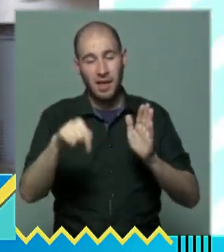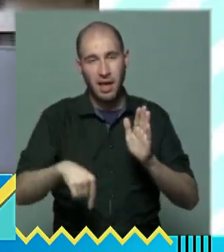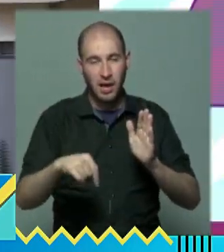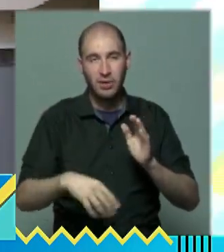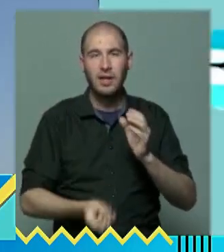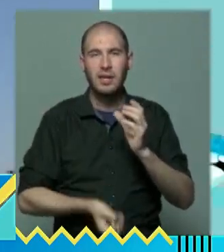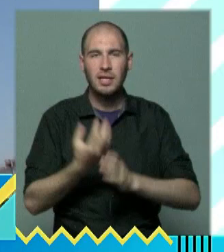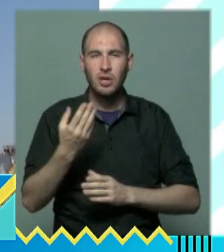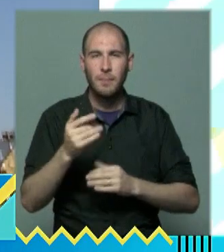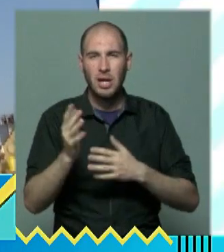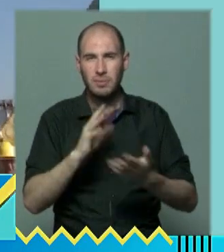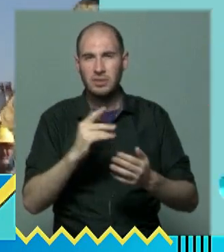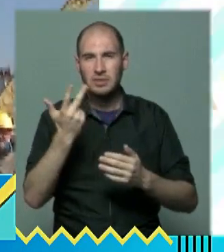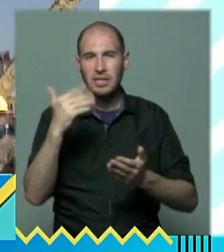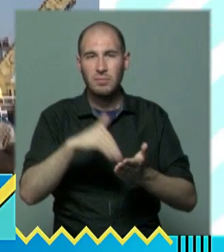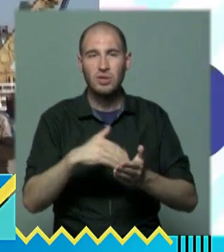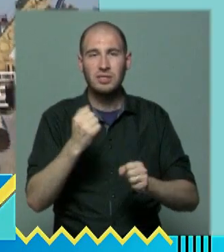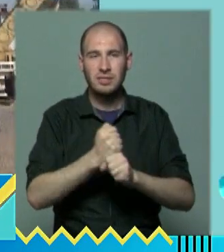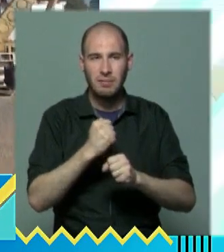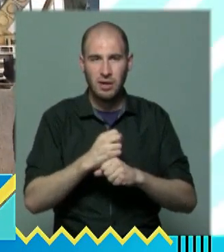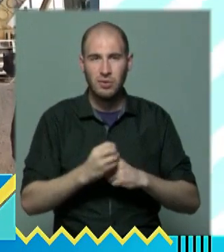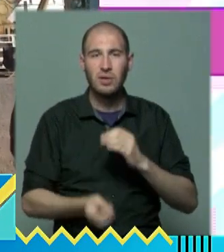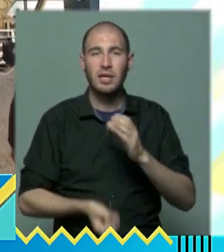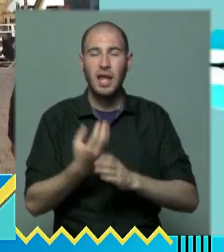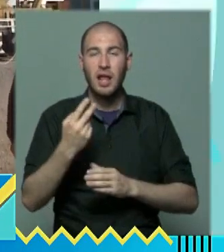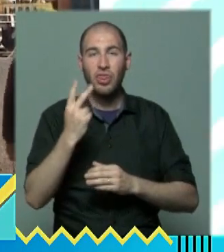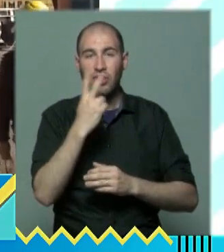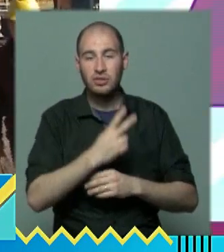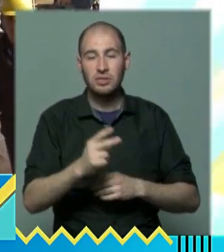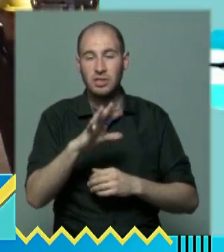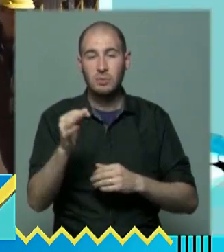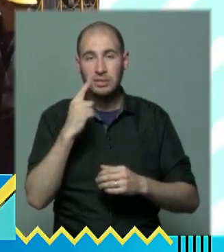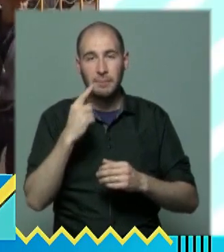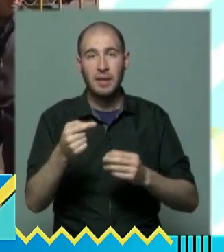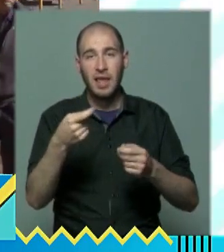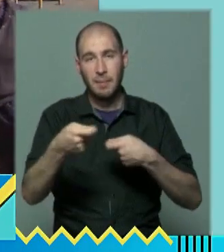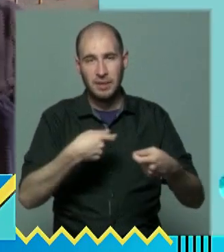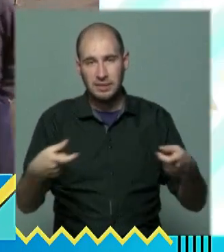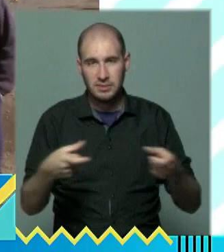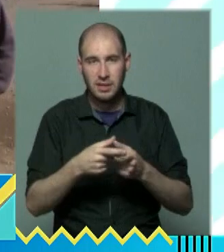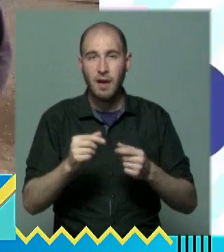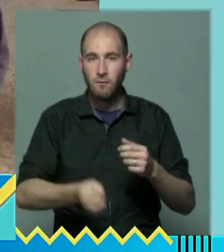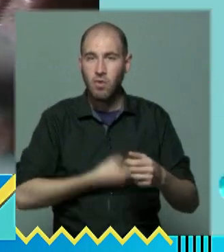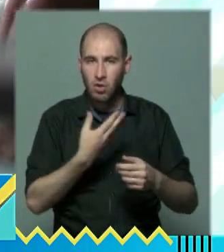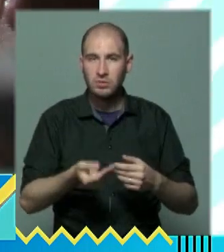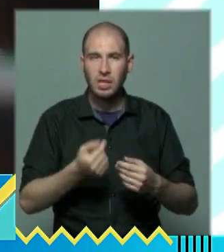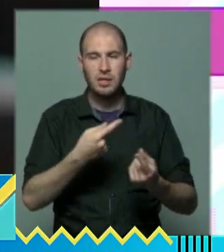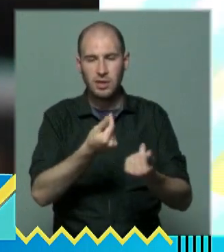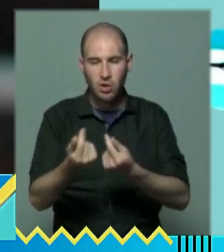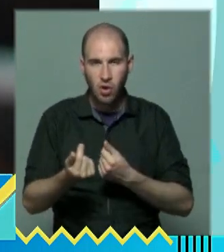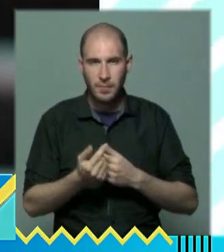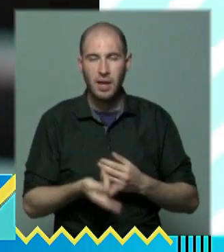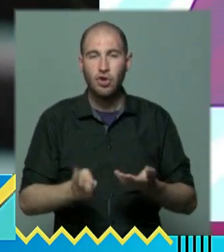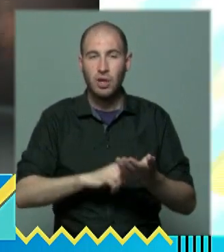se crearon más de 3 millones de empleos, se generaron 250.000 pymes. Digo, o sea, cuando hay voluntad de consumo, digo, y